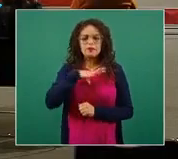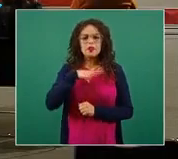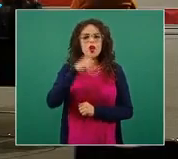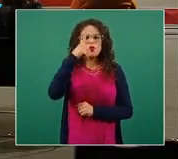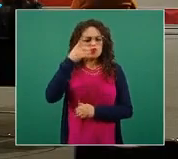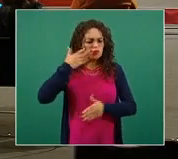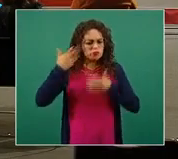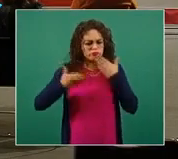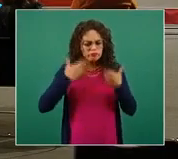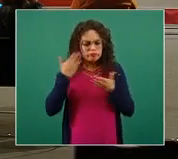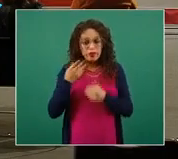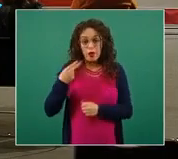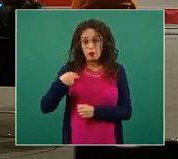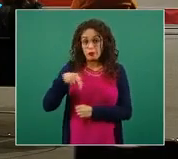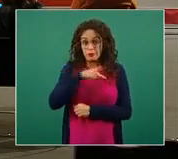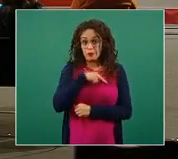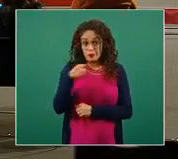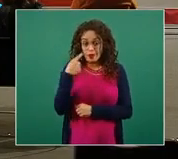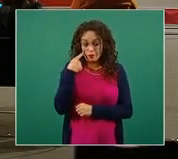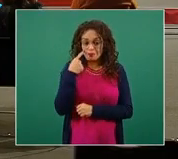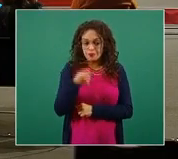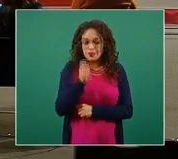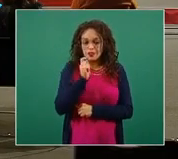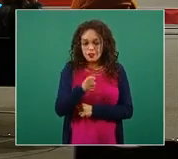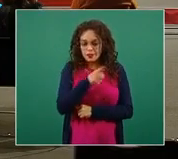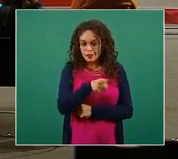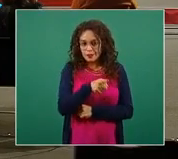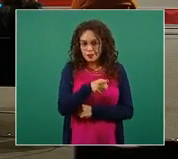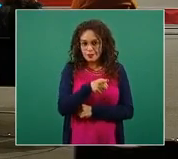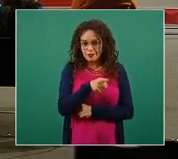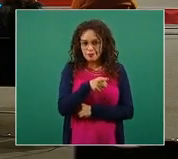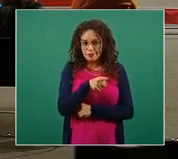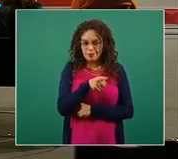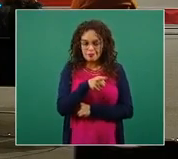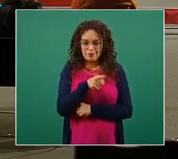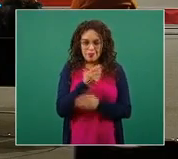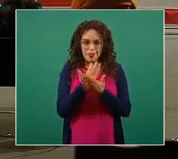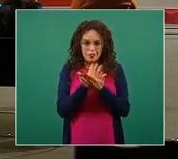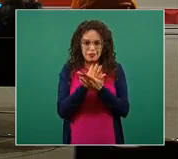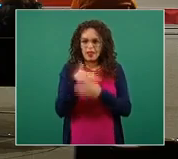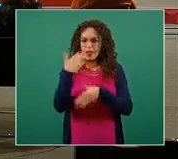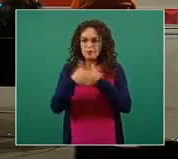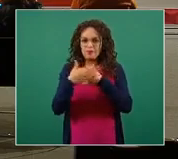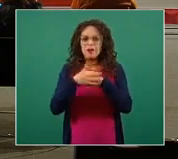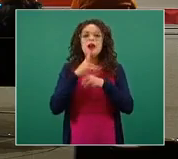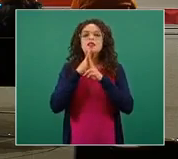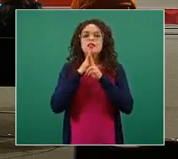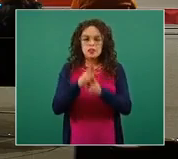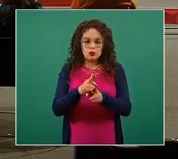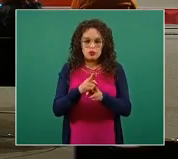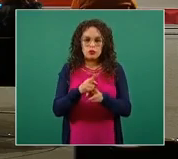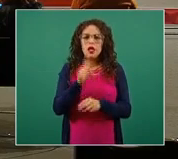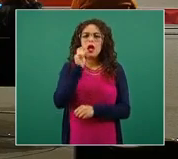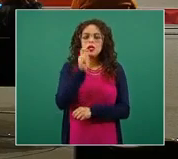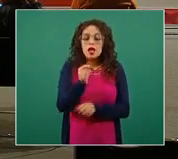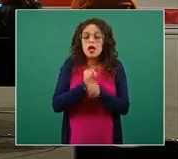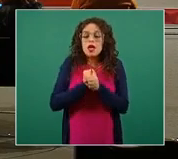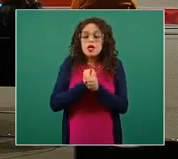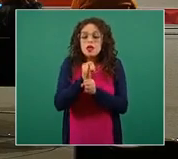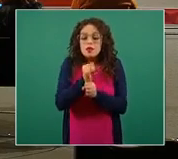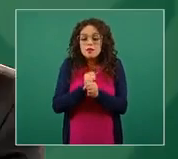a presentar sus resultados preliminares en unos pocos días, en el que se está investigando el